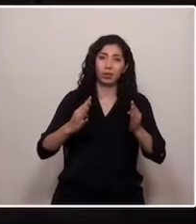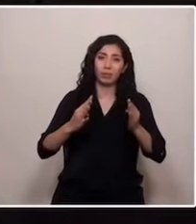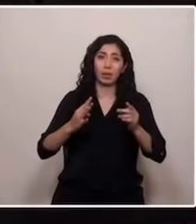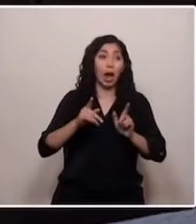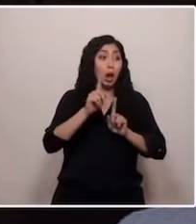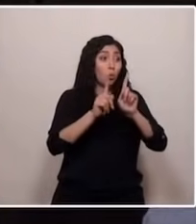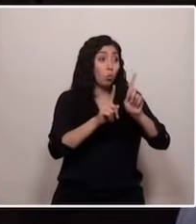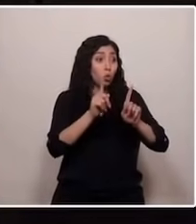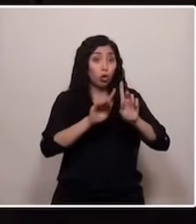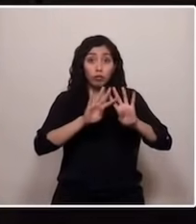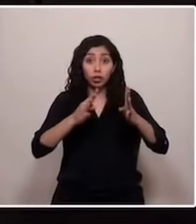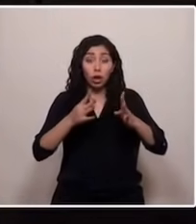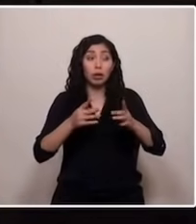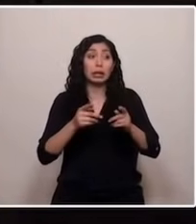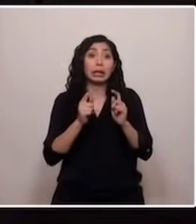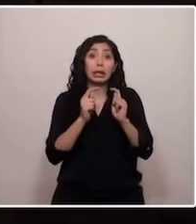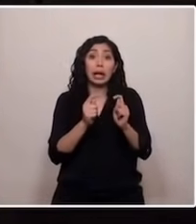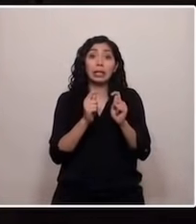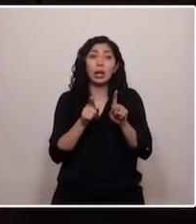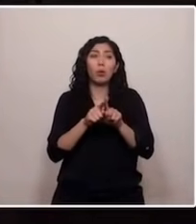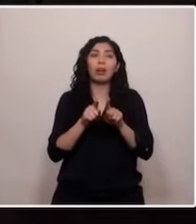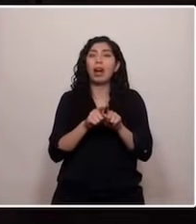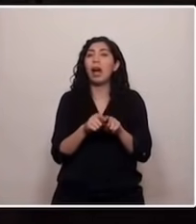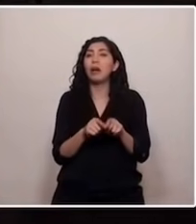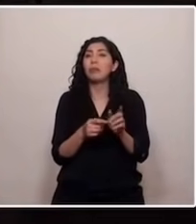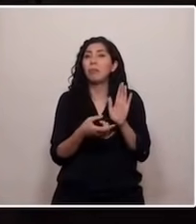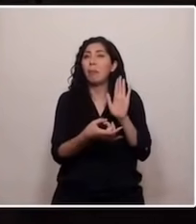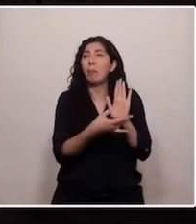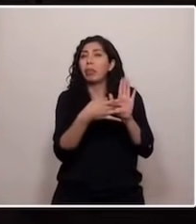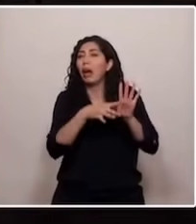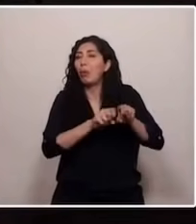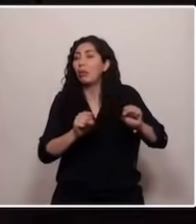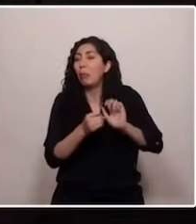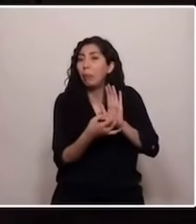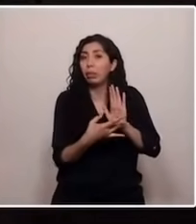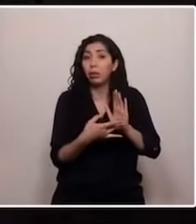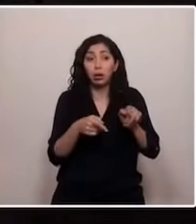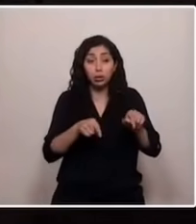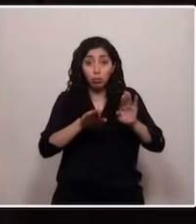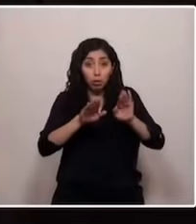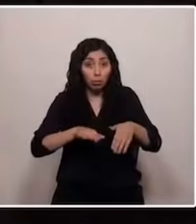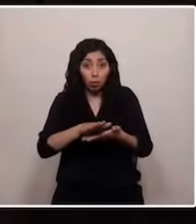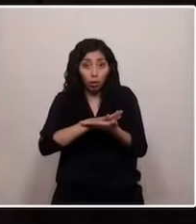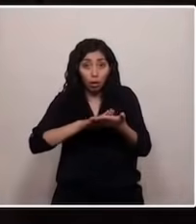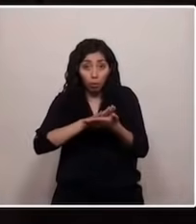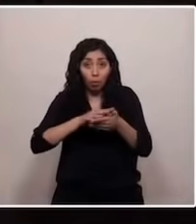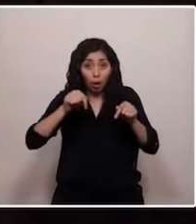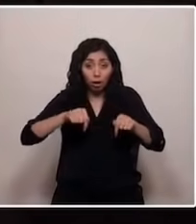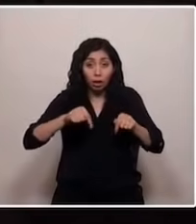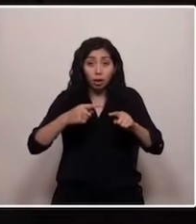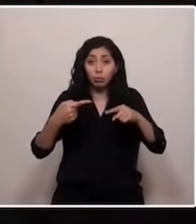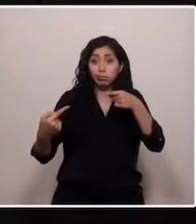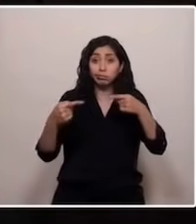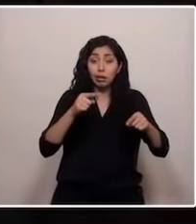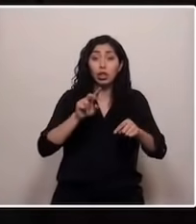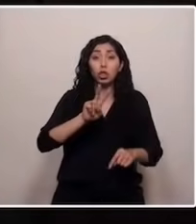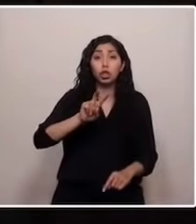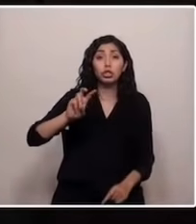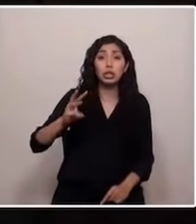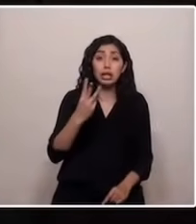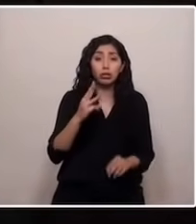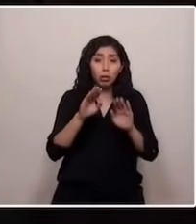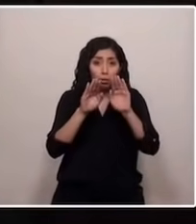permanentemente saltarnos el marco establecido un claro ejemplo de esto lo estamos viendo ahora a propósito de la discusión de los dos tercios y el discurso declarado